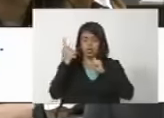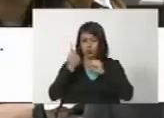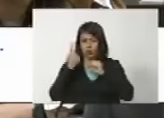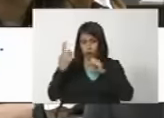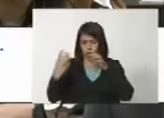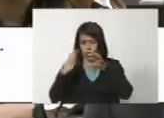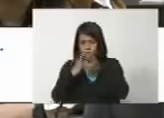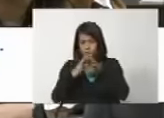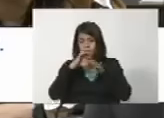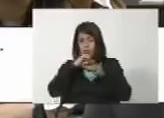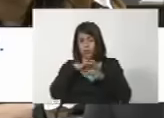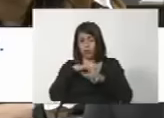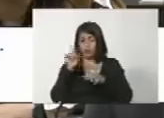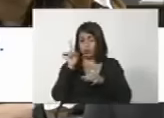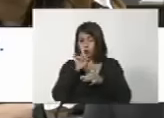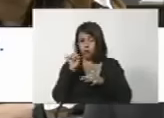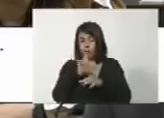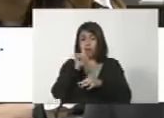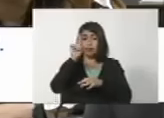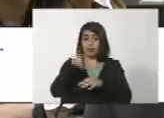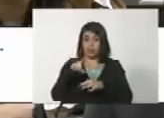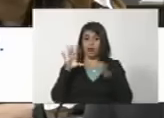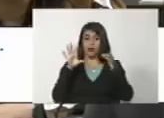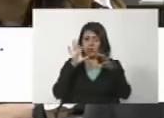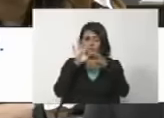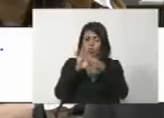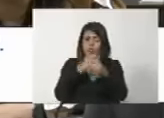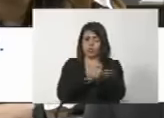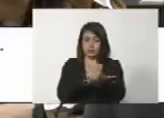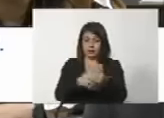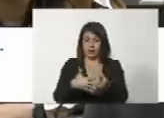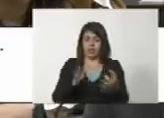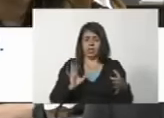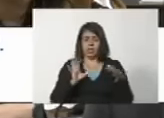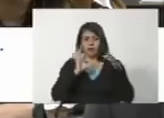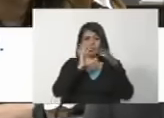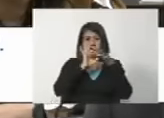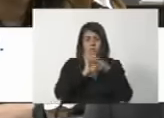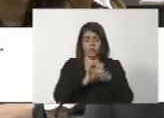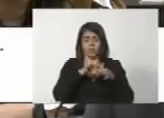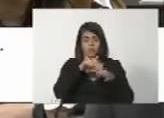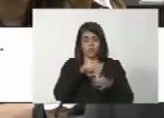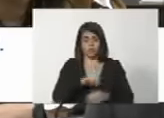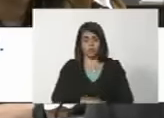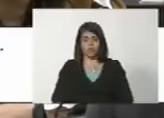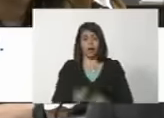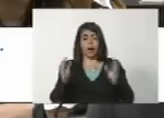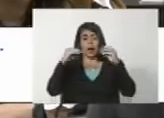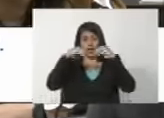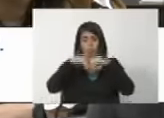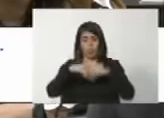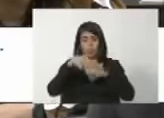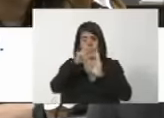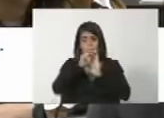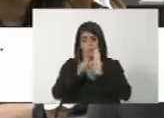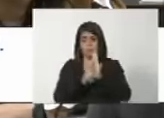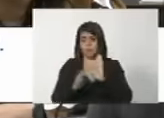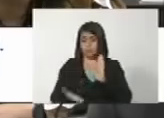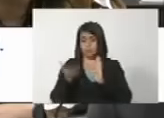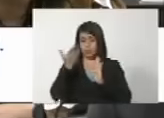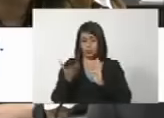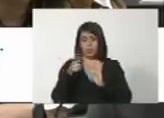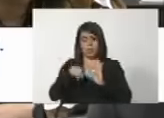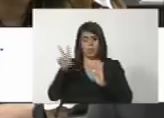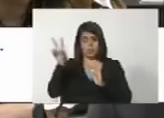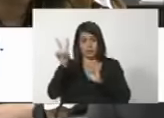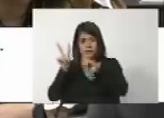nos une una historia, nos une también la sangre, nos une también acuerdos y principios importantes